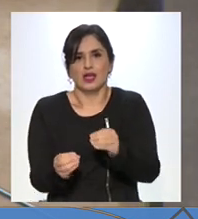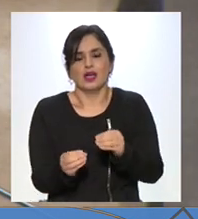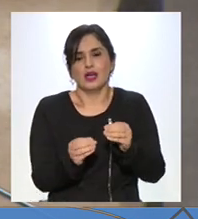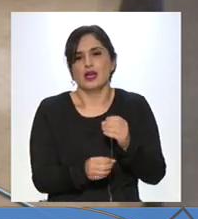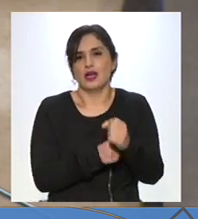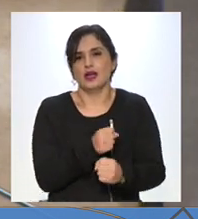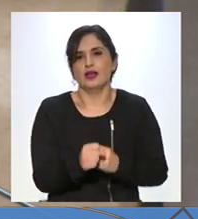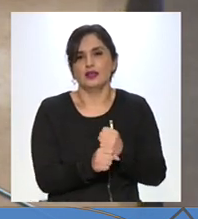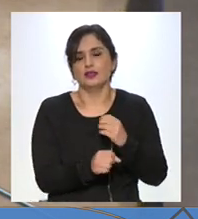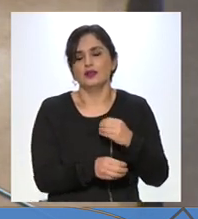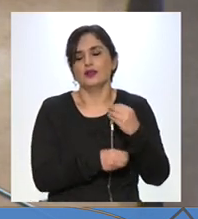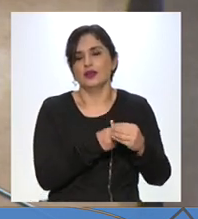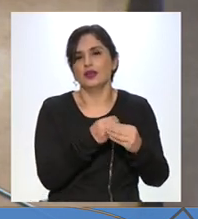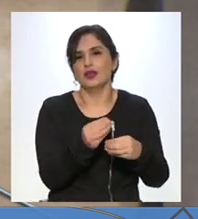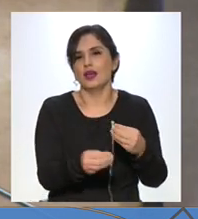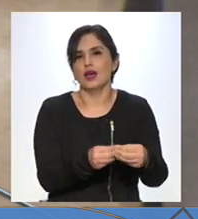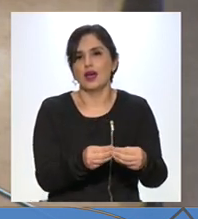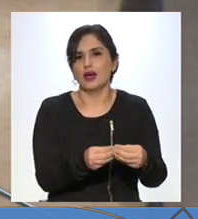pasándose de un informe a otro.